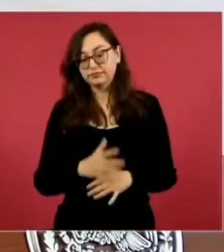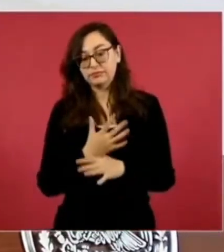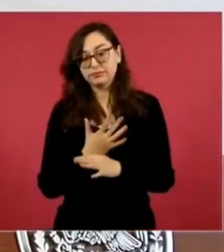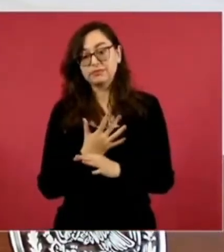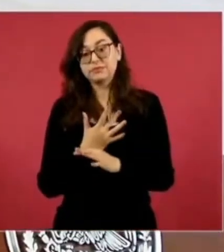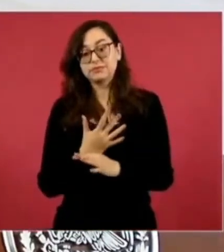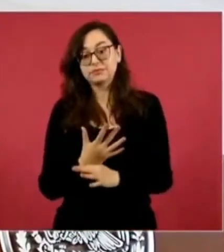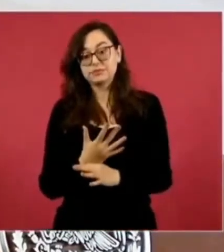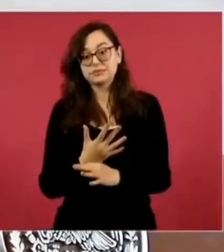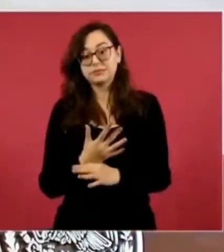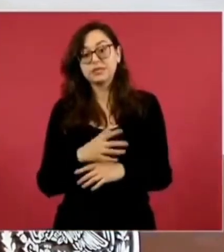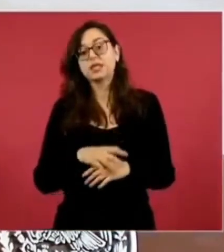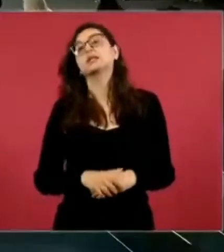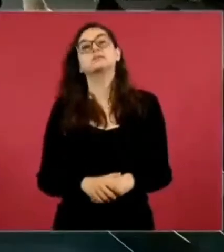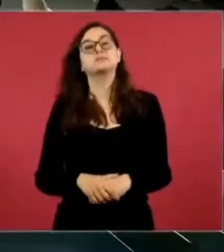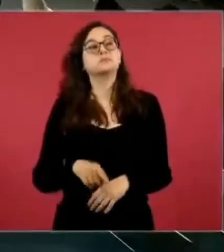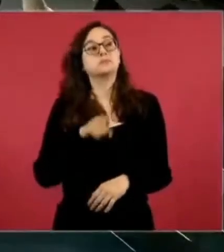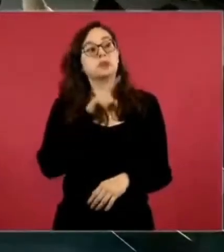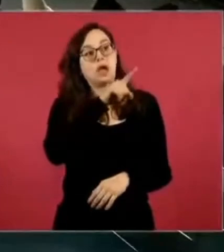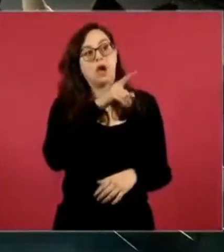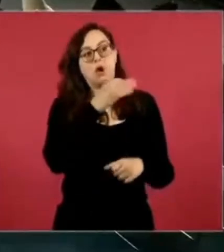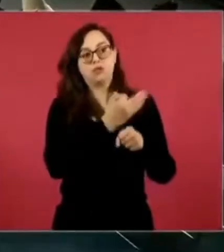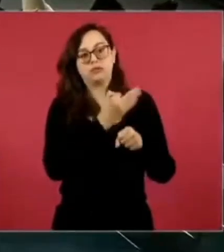Trump sostiene esto,